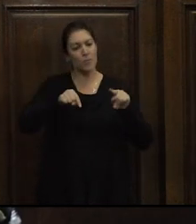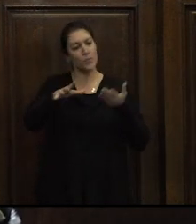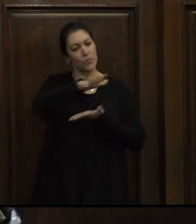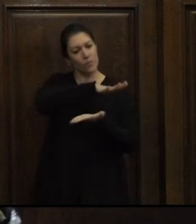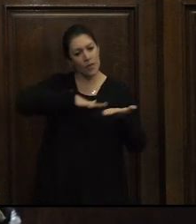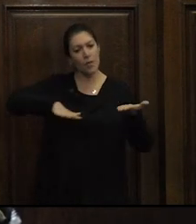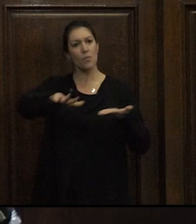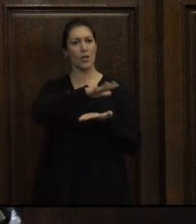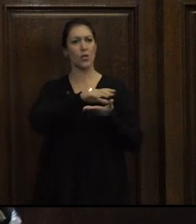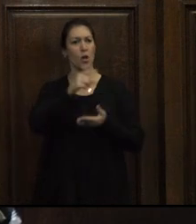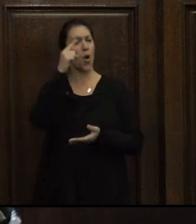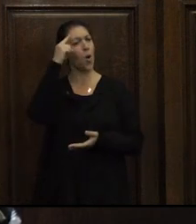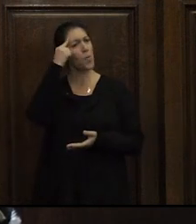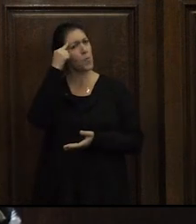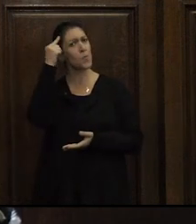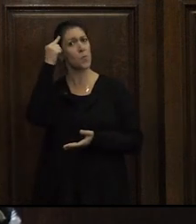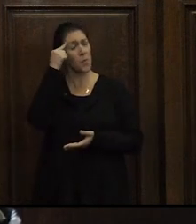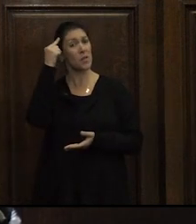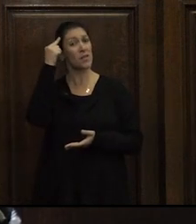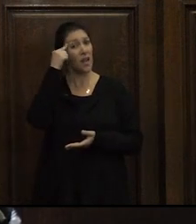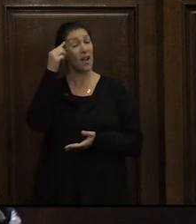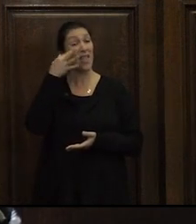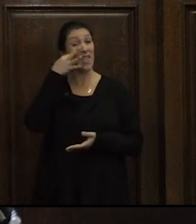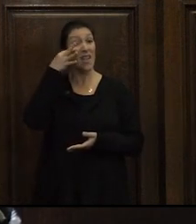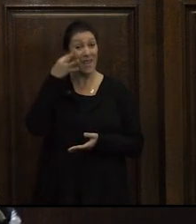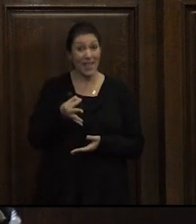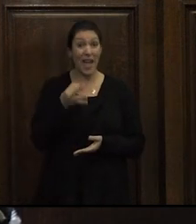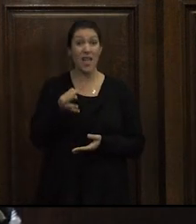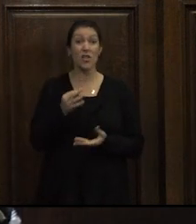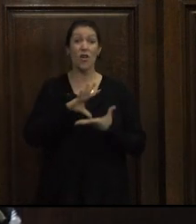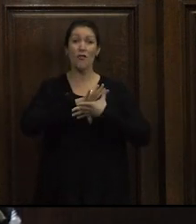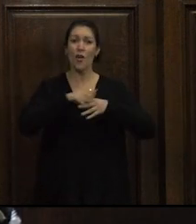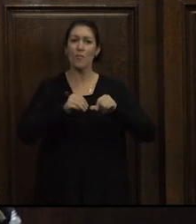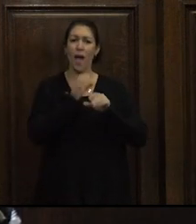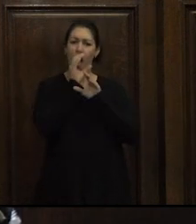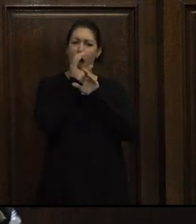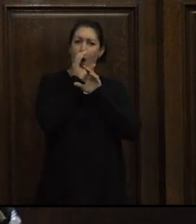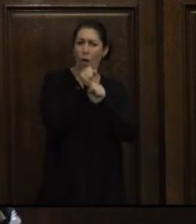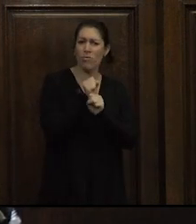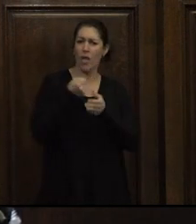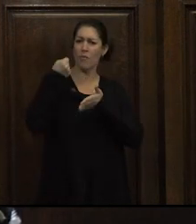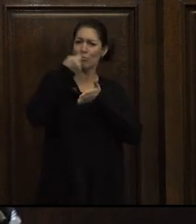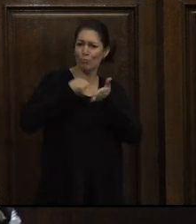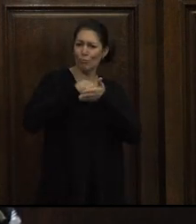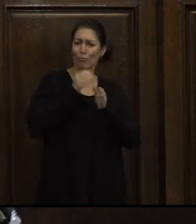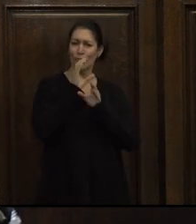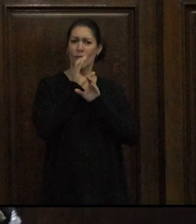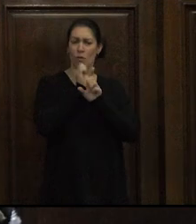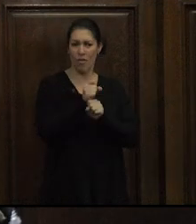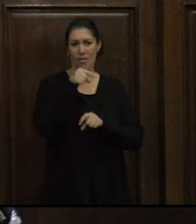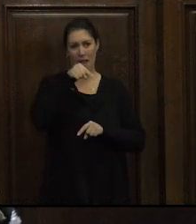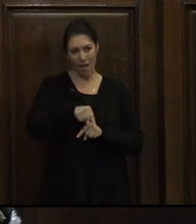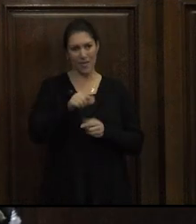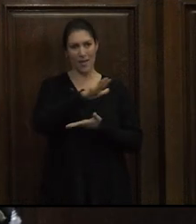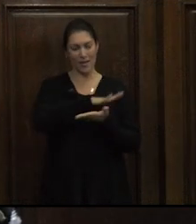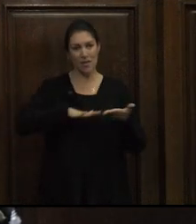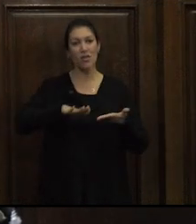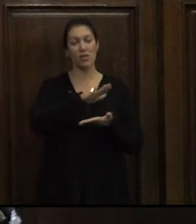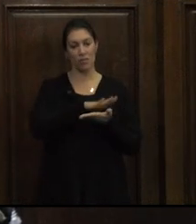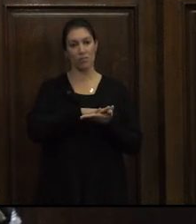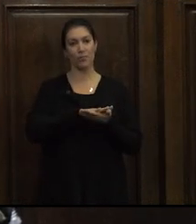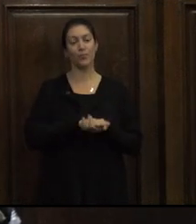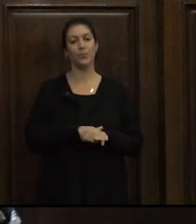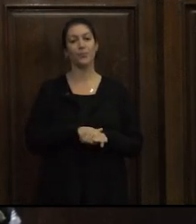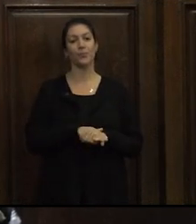para pensar me parece que es un acto de resistencia fundamental que puede ser traducido en